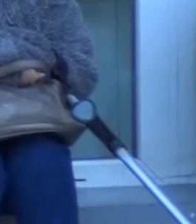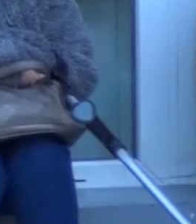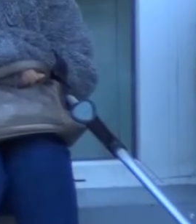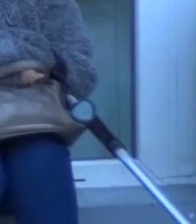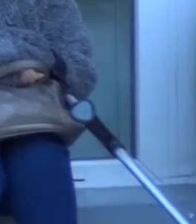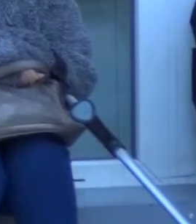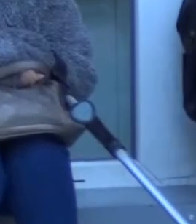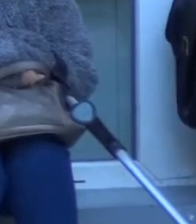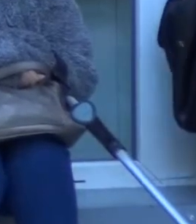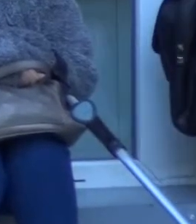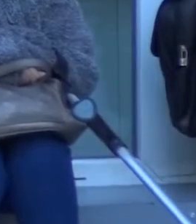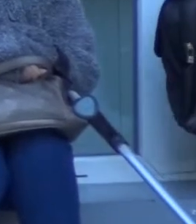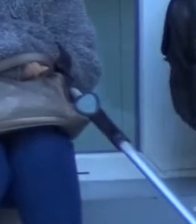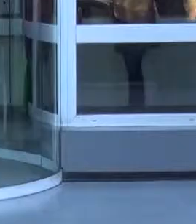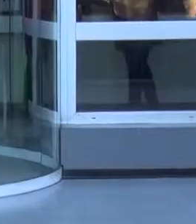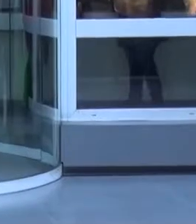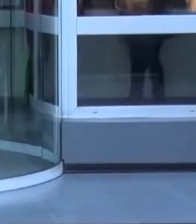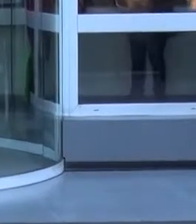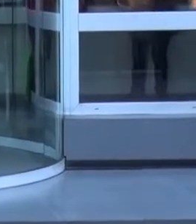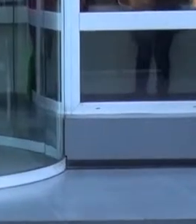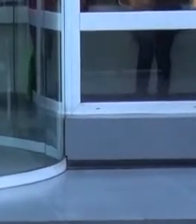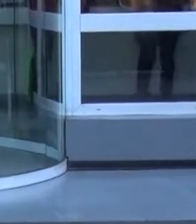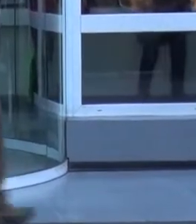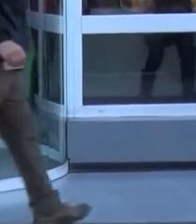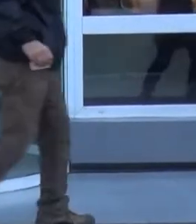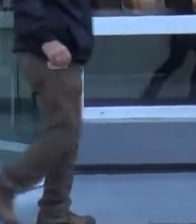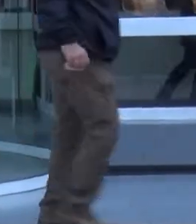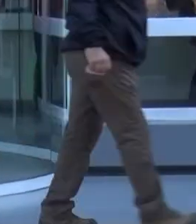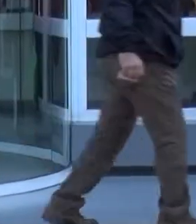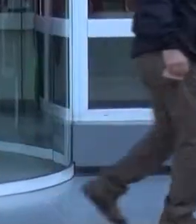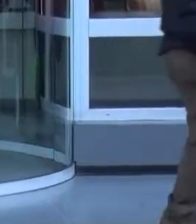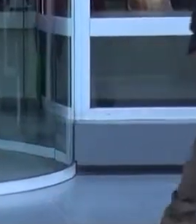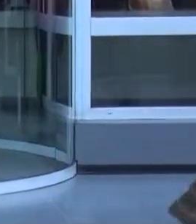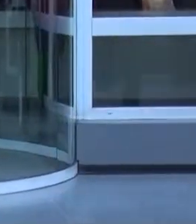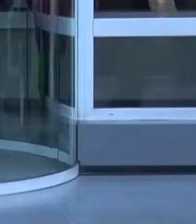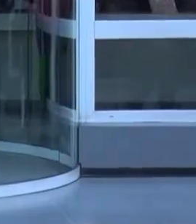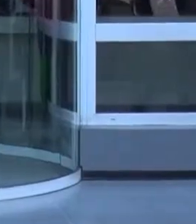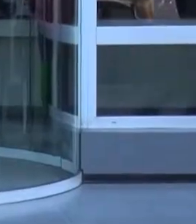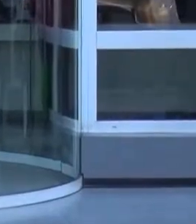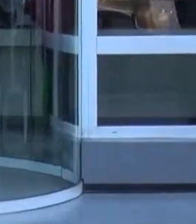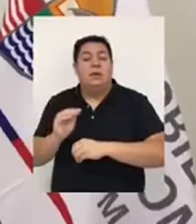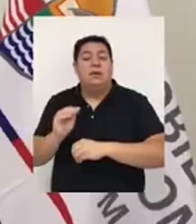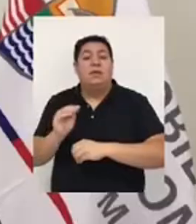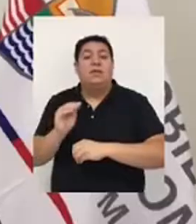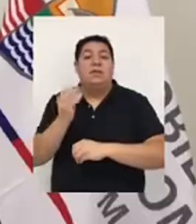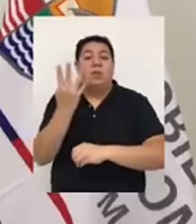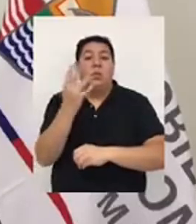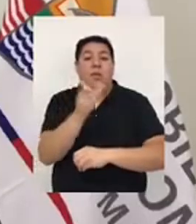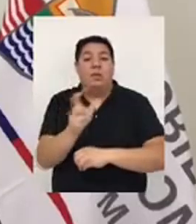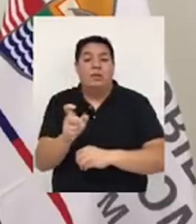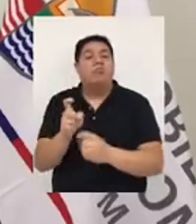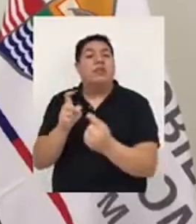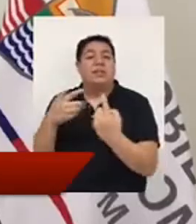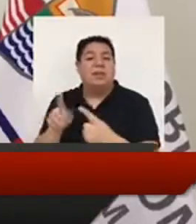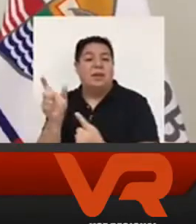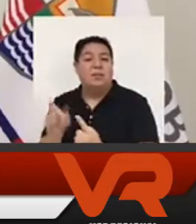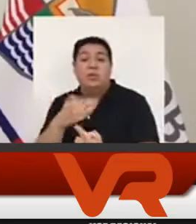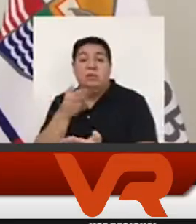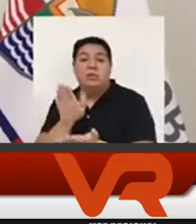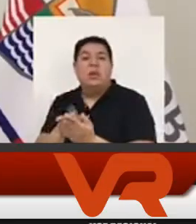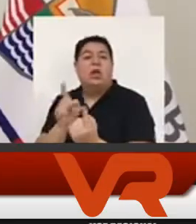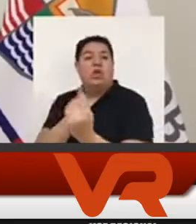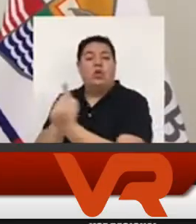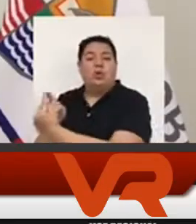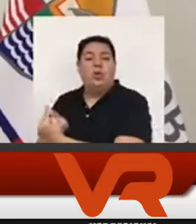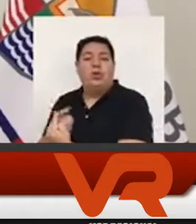de su contagio y posterior fallecimiento están siendo indagadas. Dimos con cuatro personas que habían estado en contacto con él, que están